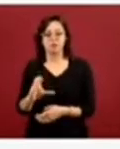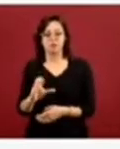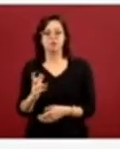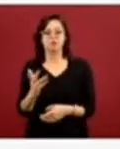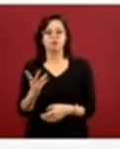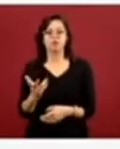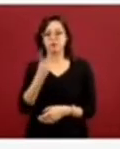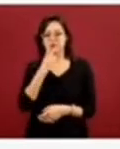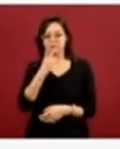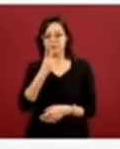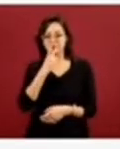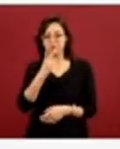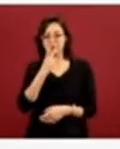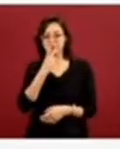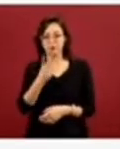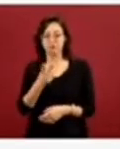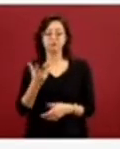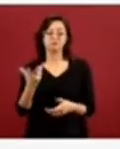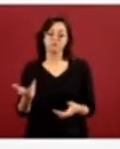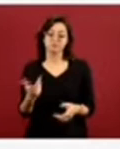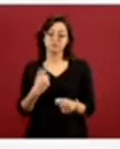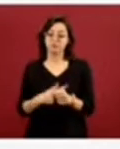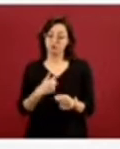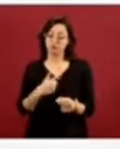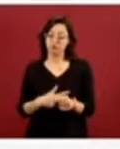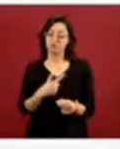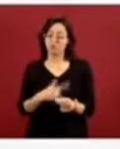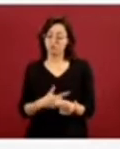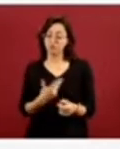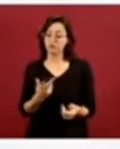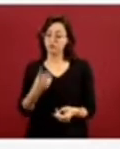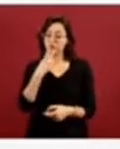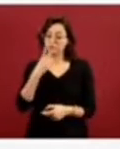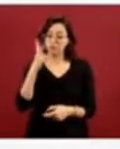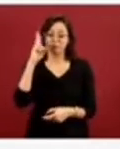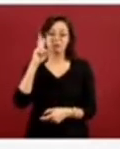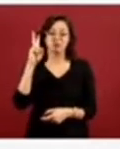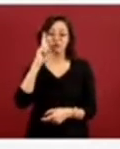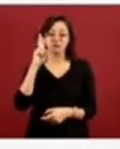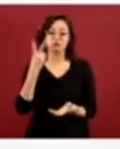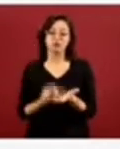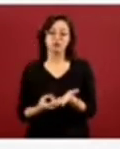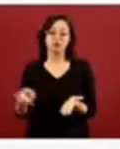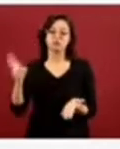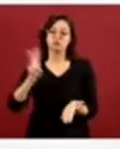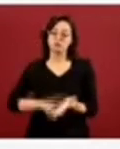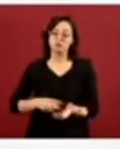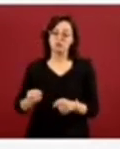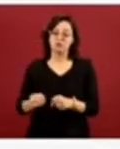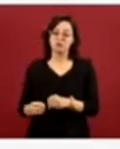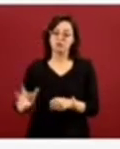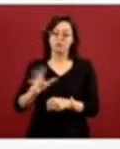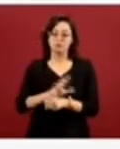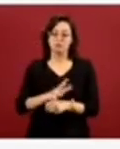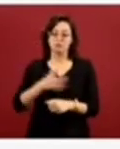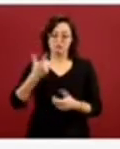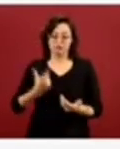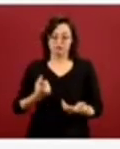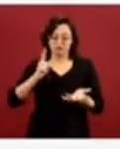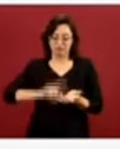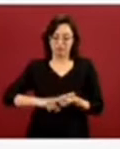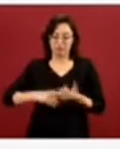crónica, tabaquismo, que en sí mismo es una enfermedad, es una adicción, pero además está asociada con innumerables